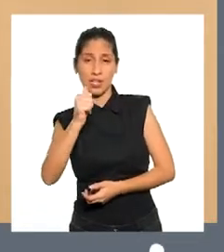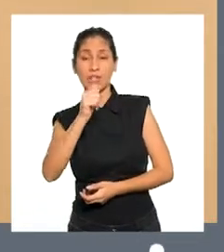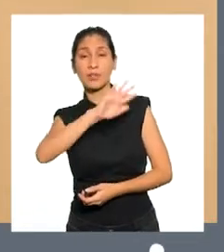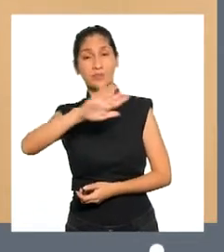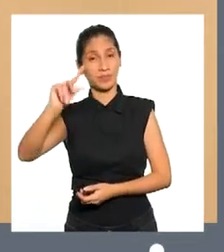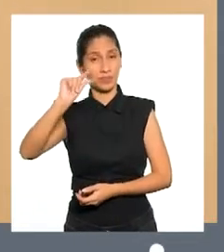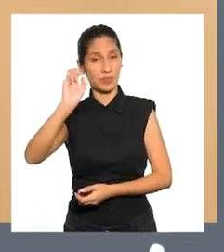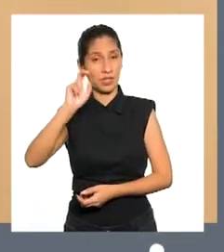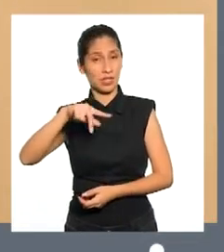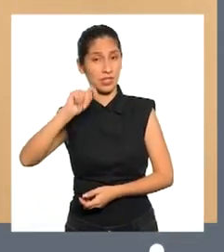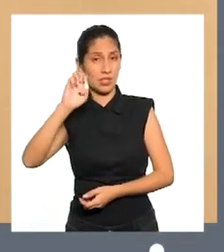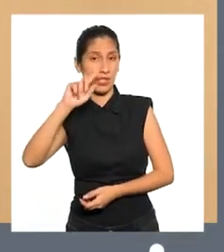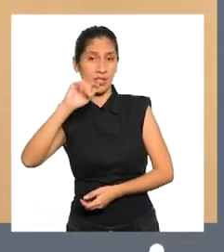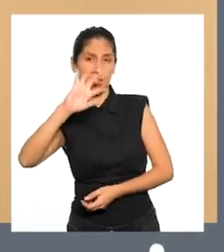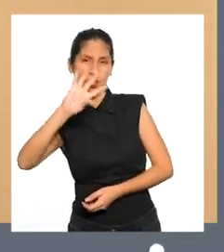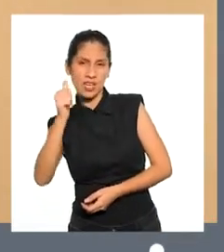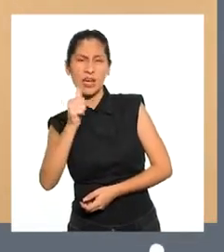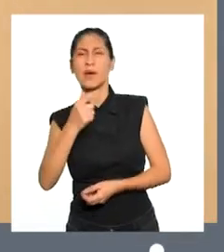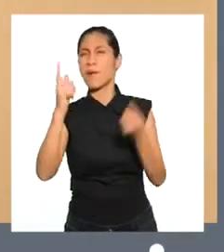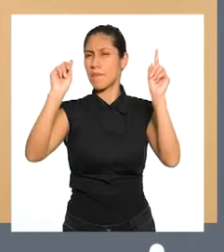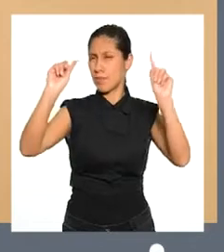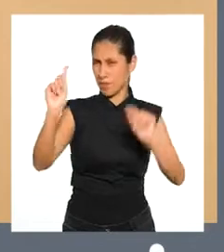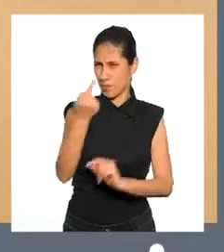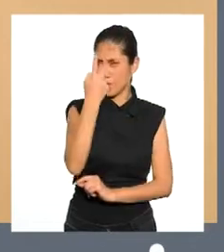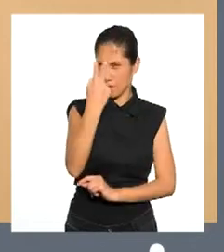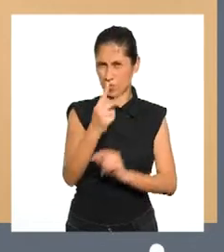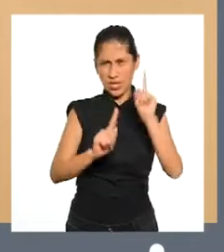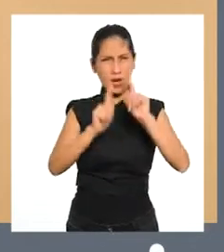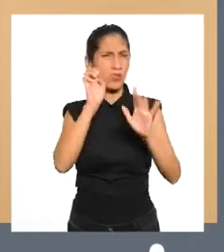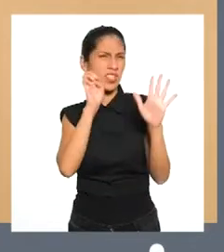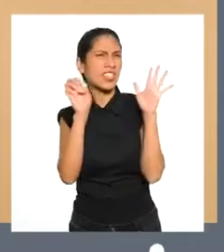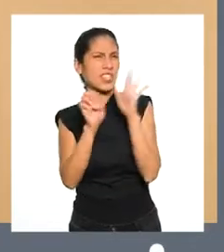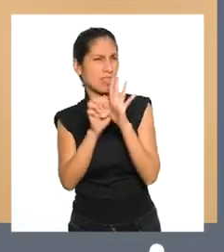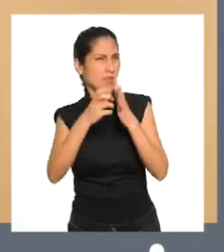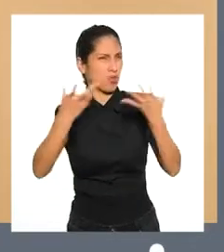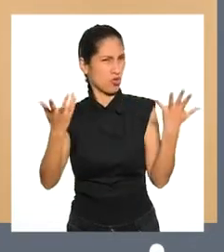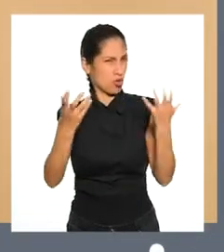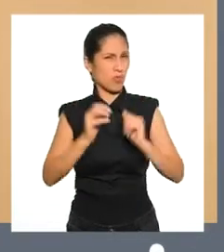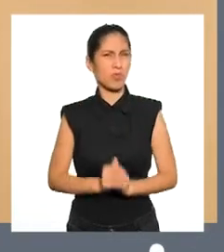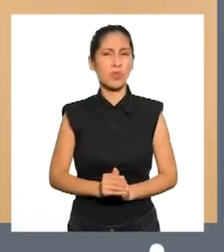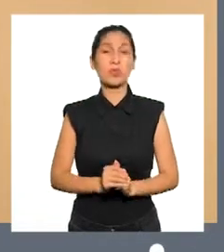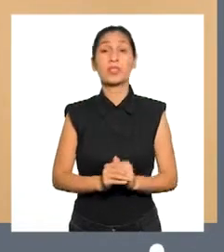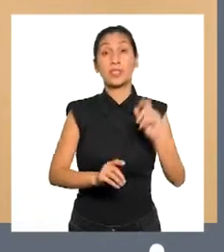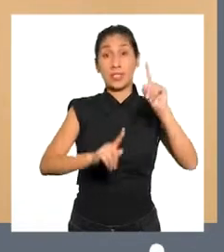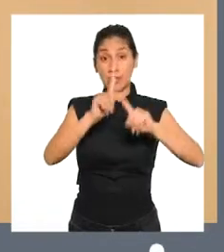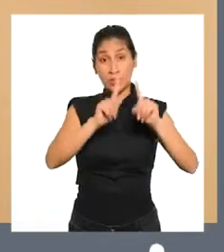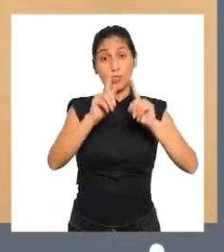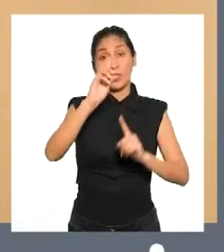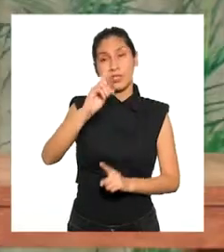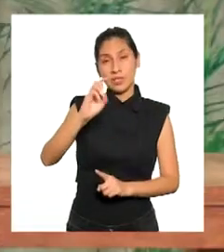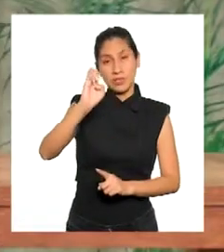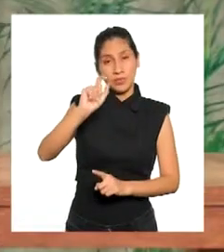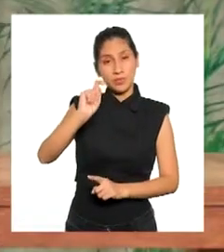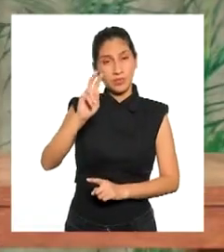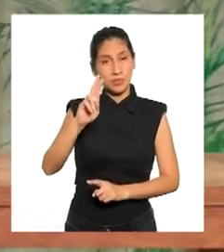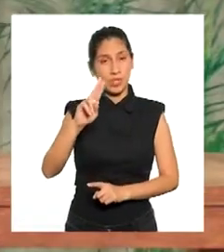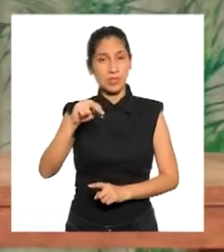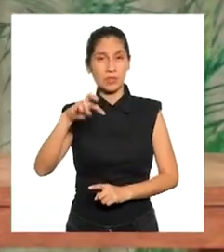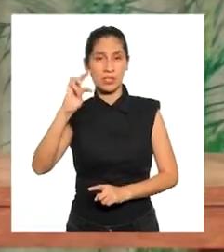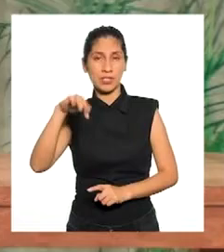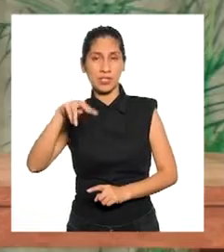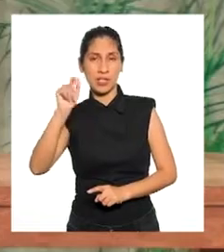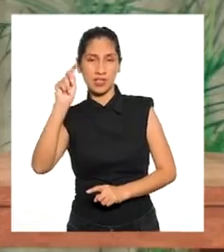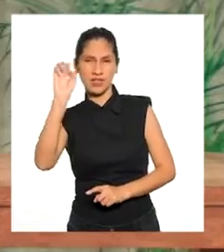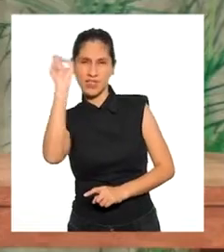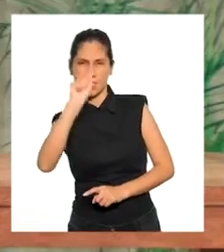Primero, creo que sería bueno escuchar algunos ejemplos de cómo la afectan los determinantes de la salud. Llamemos a